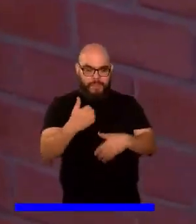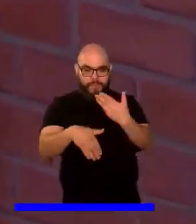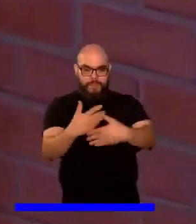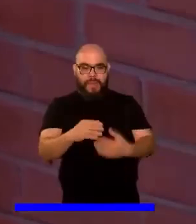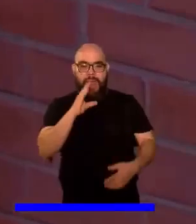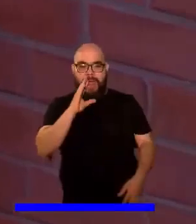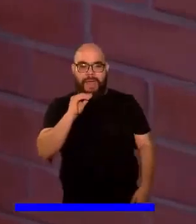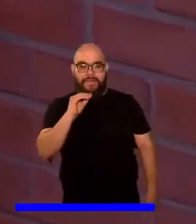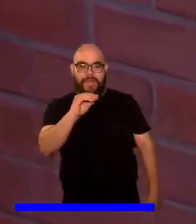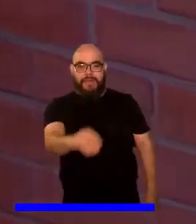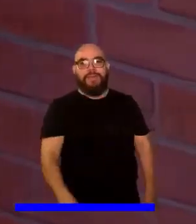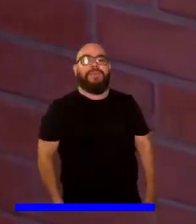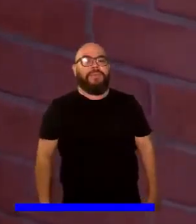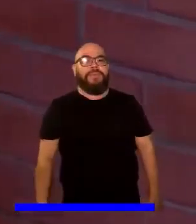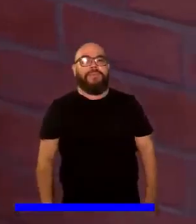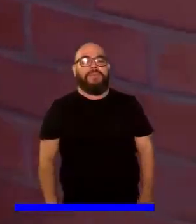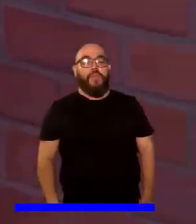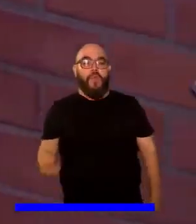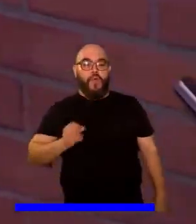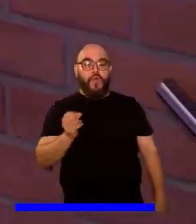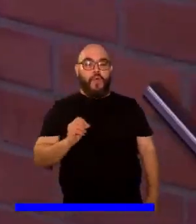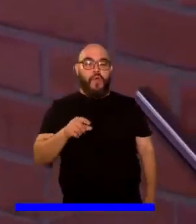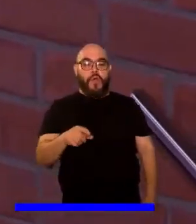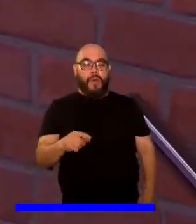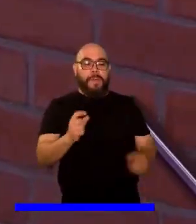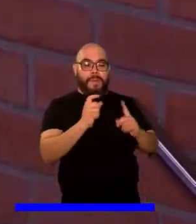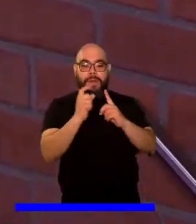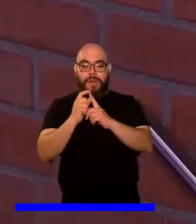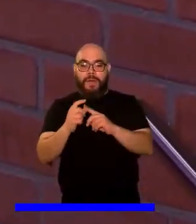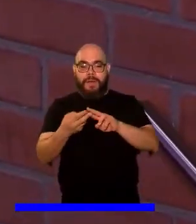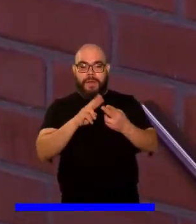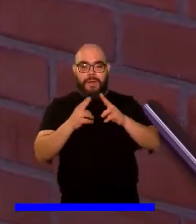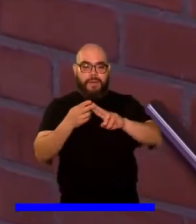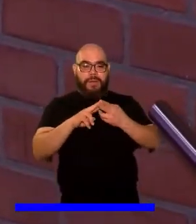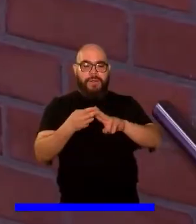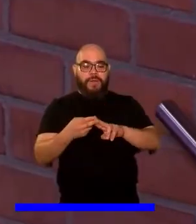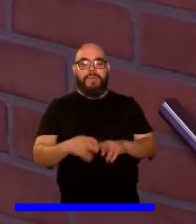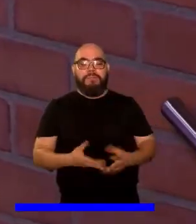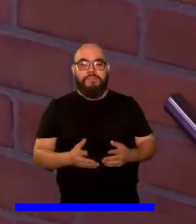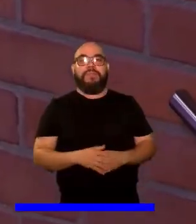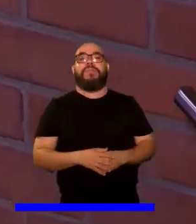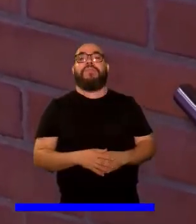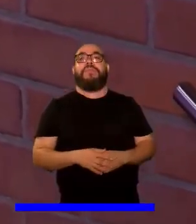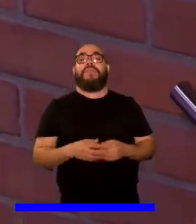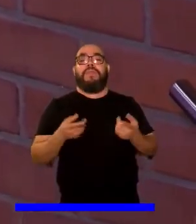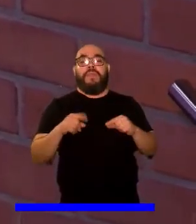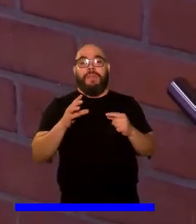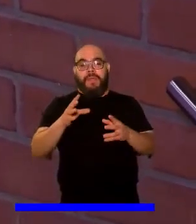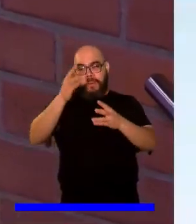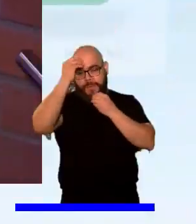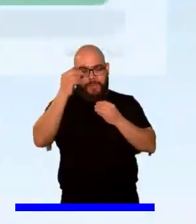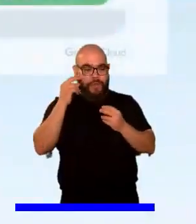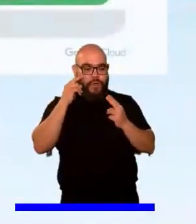hablar, que aprenda todas las relaciones entre las palabras, que aprenda cómo, digamos, entender